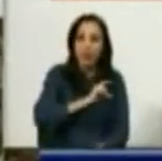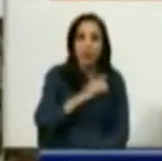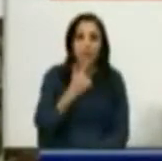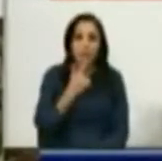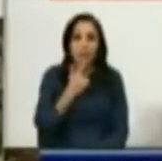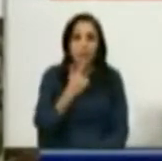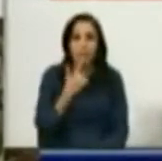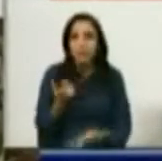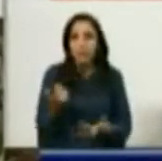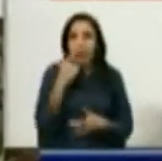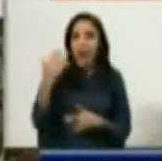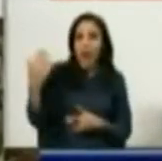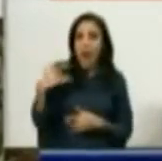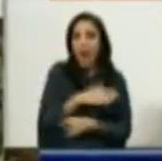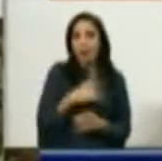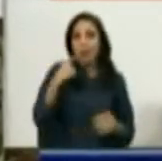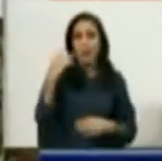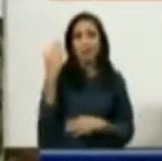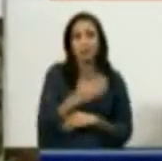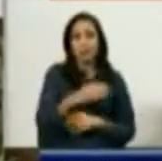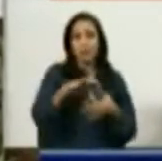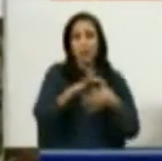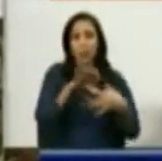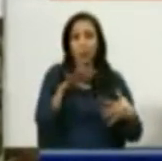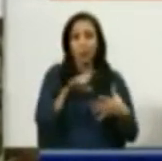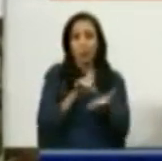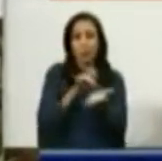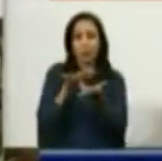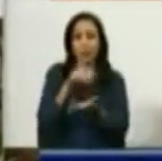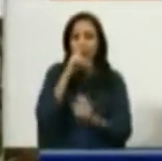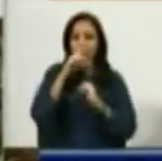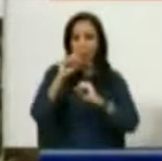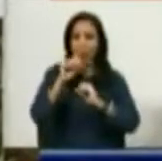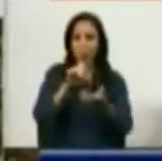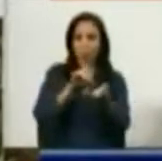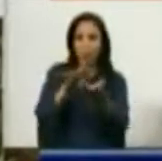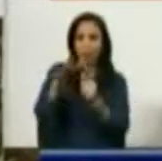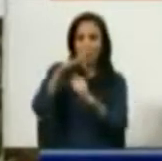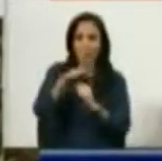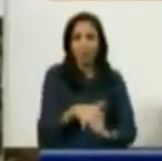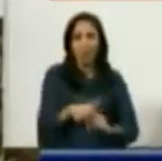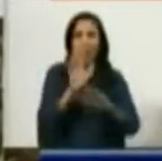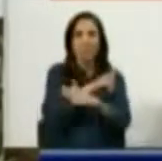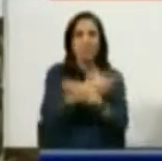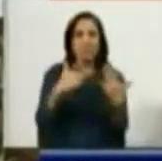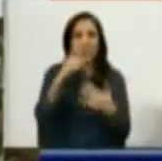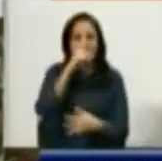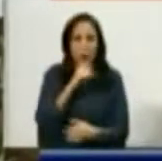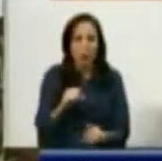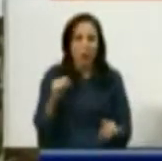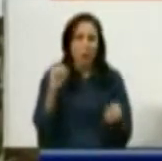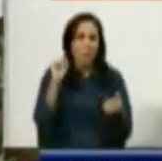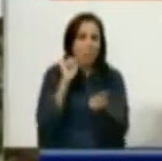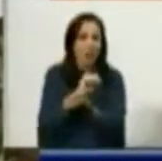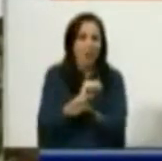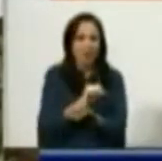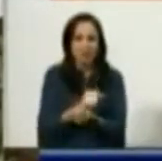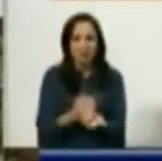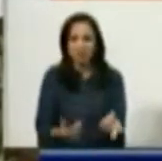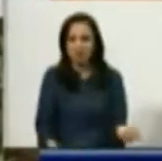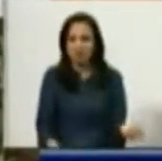basta que destituyeron a Nicolás como veinte veces los juzgaron le metieron 18 años lo declararon